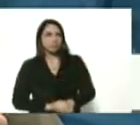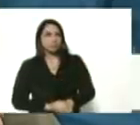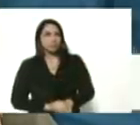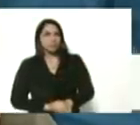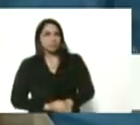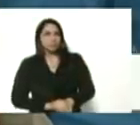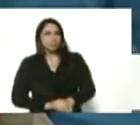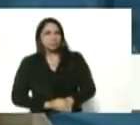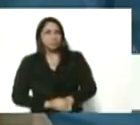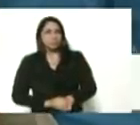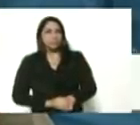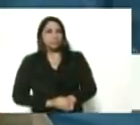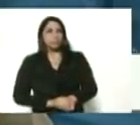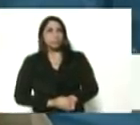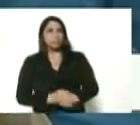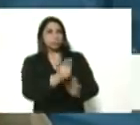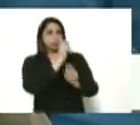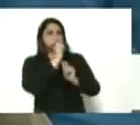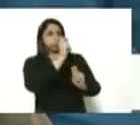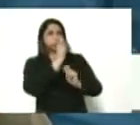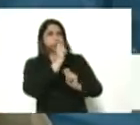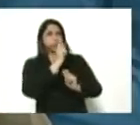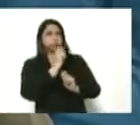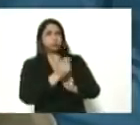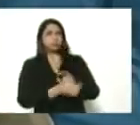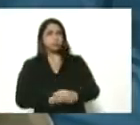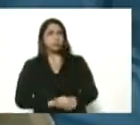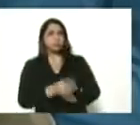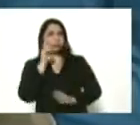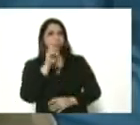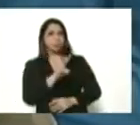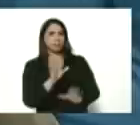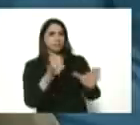vienen los jureles para ir a pescar, y que vio